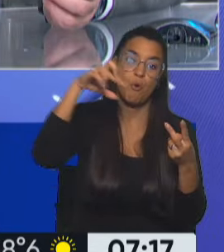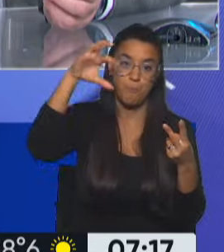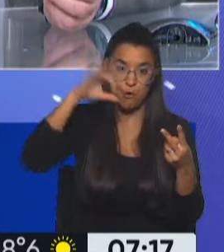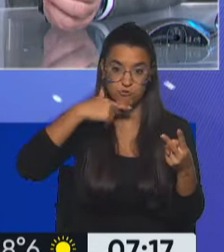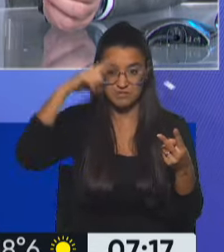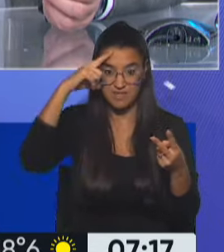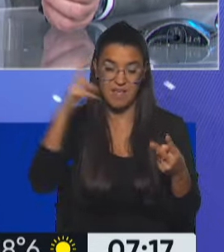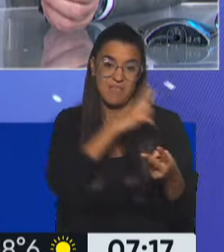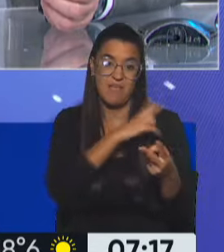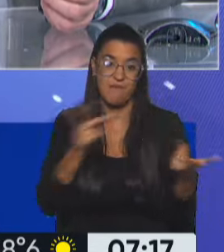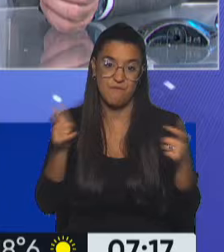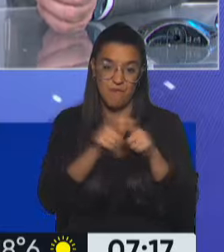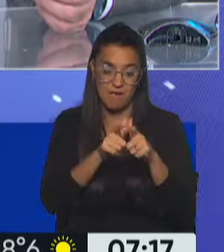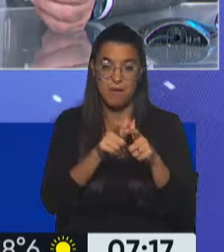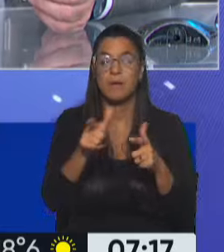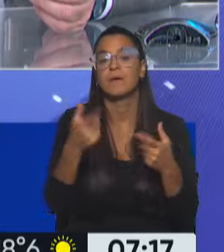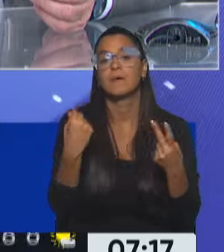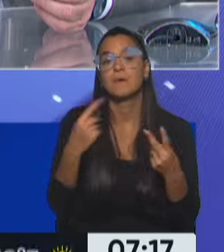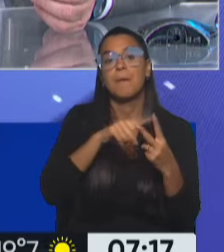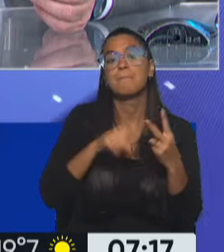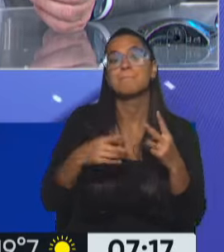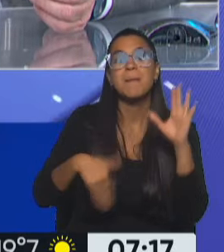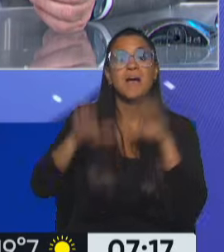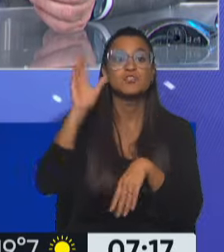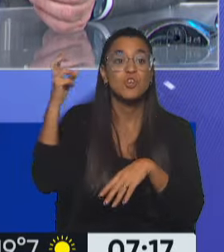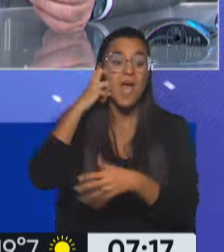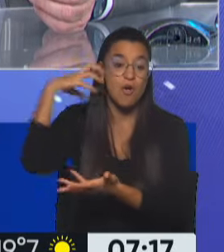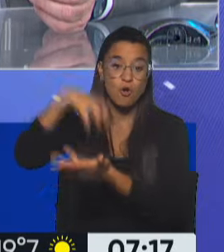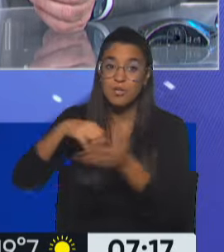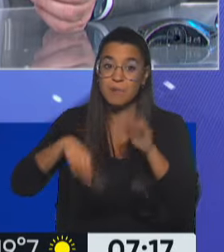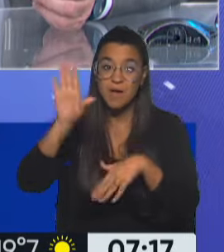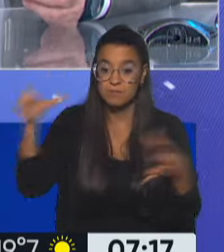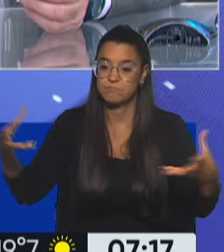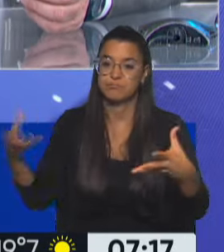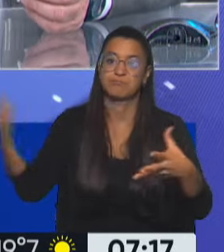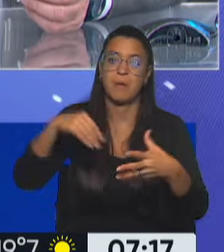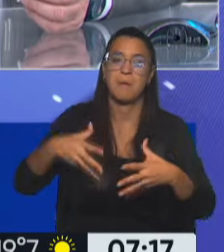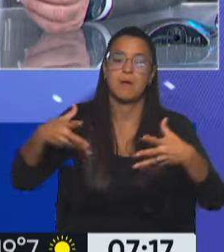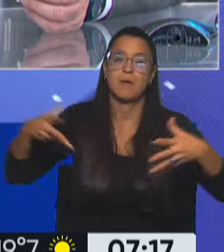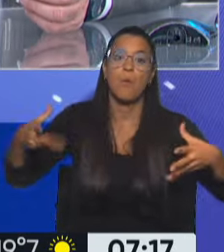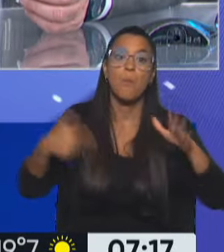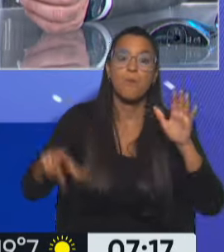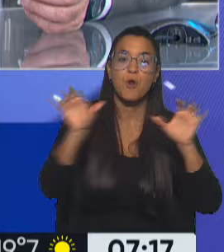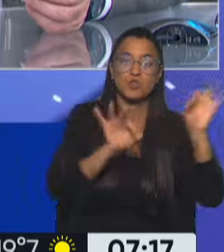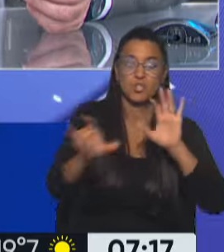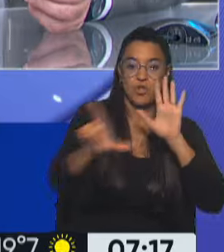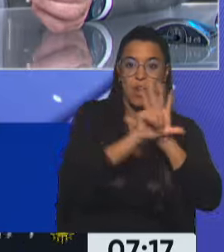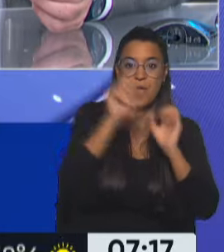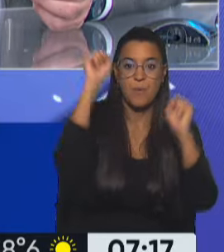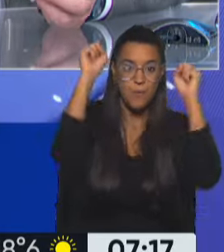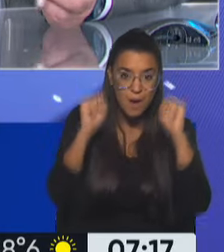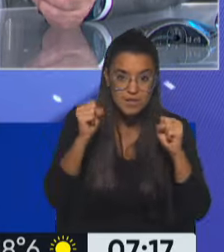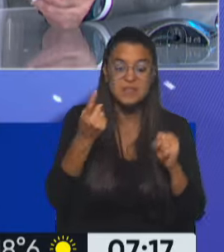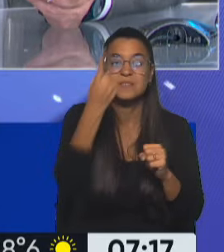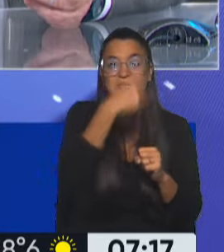gabinete es la construcción de mayorías en el congreso para que cuando llegue el proyecto de ley de base pueda tener esos